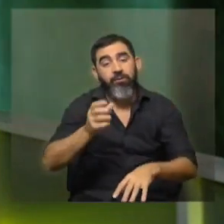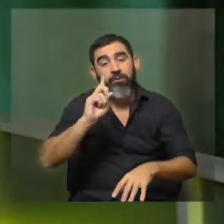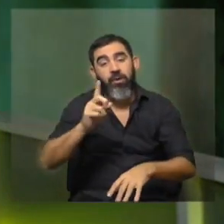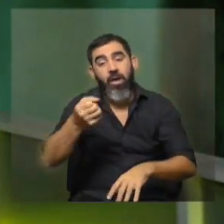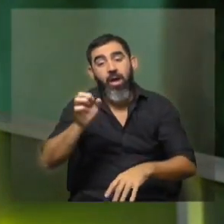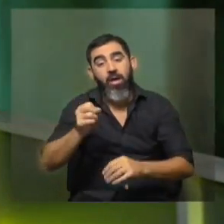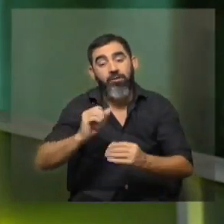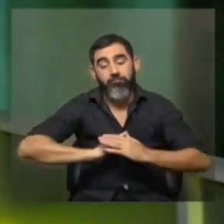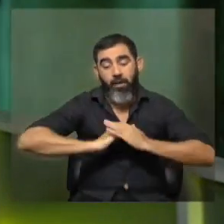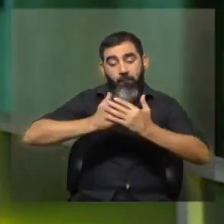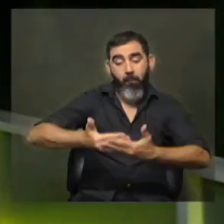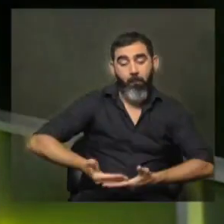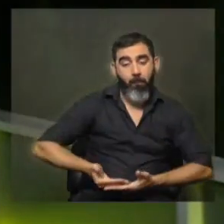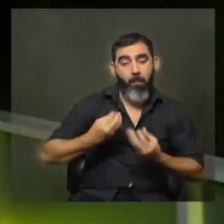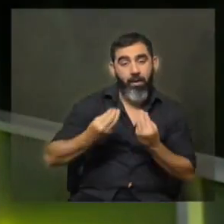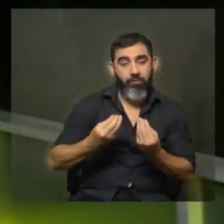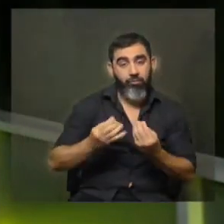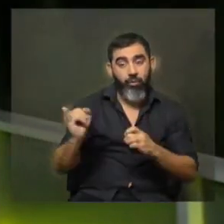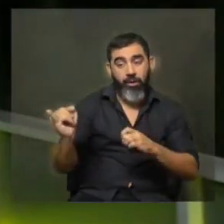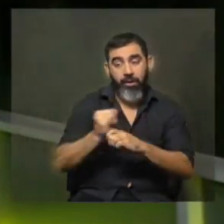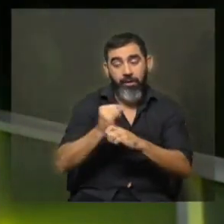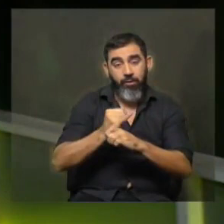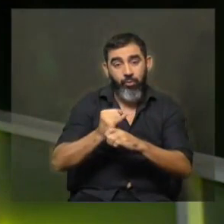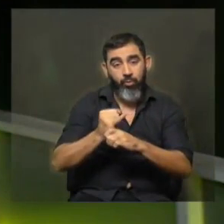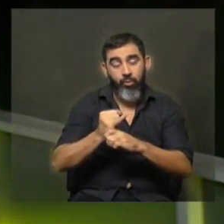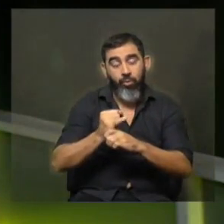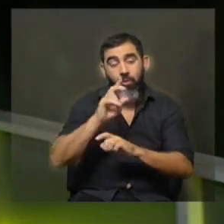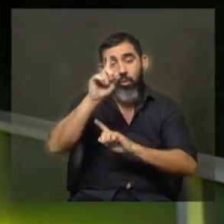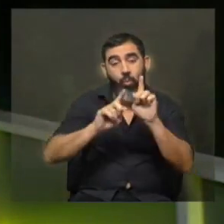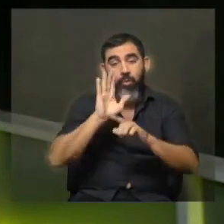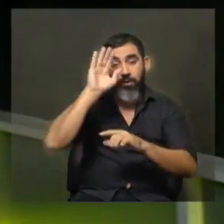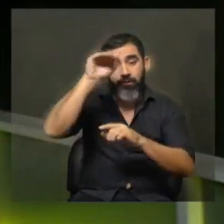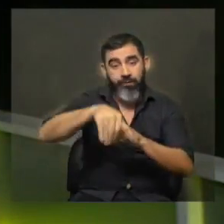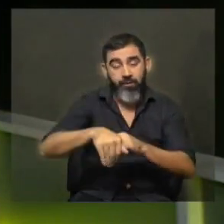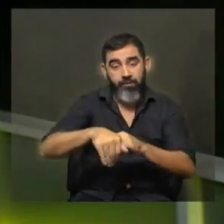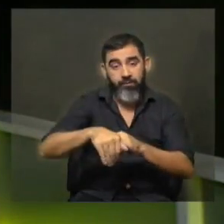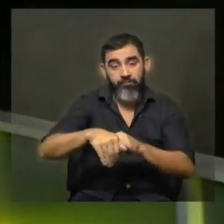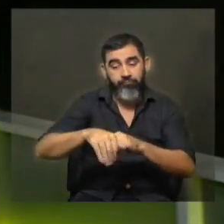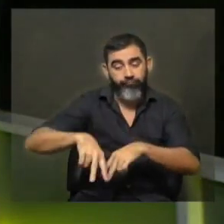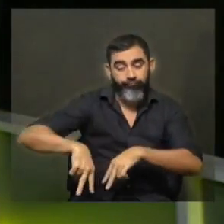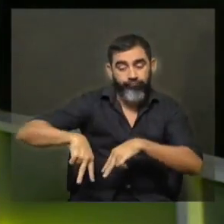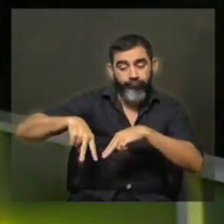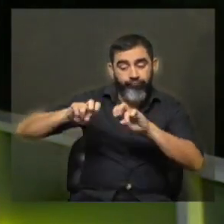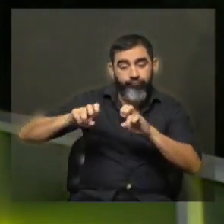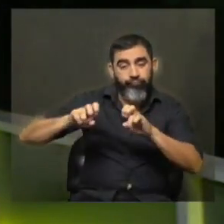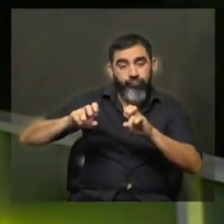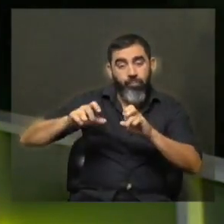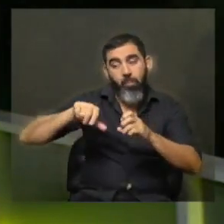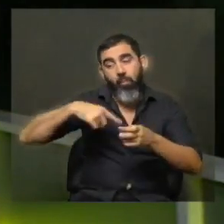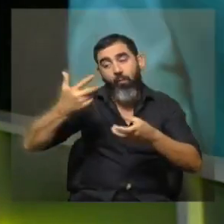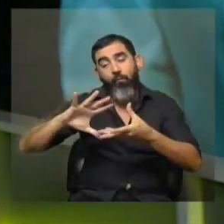vía transplacentaria? En el Instituto de Higiene de la Universidad de la República se viene trabajando en métodos